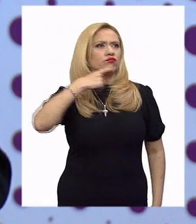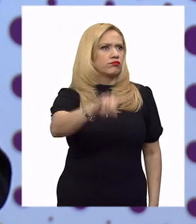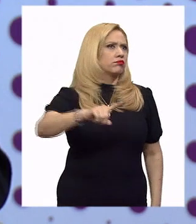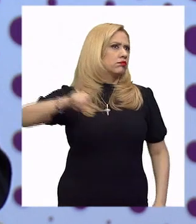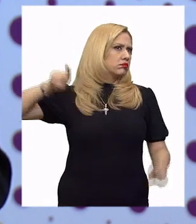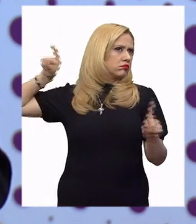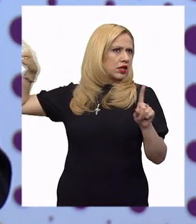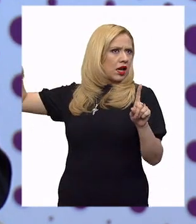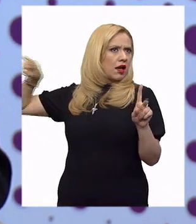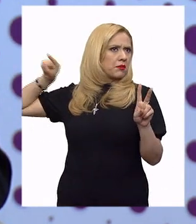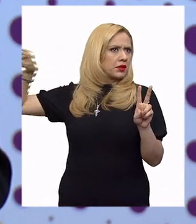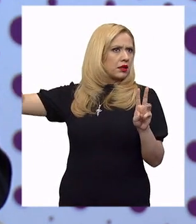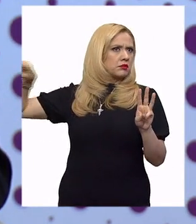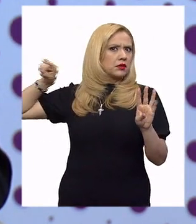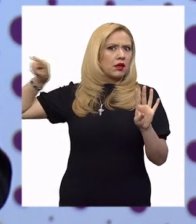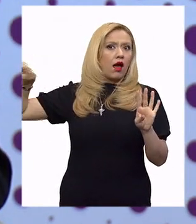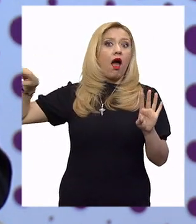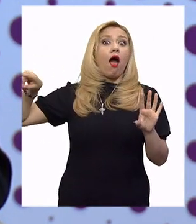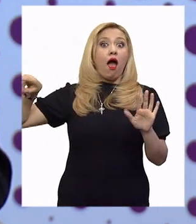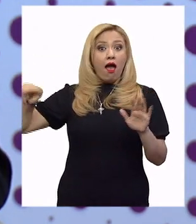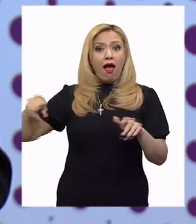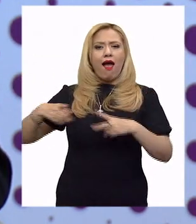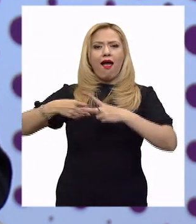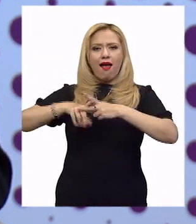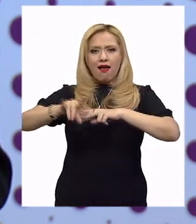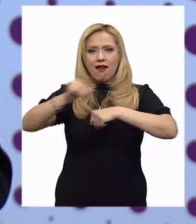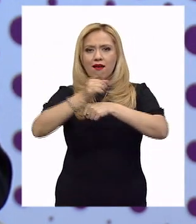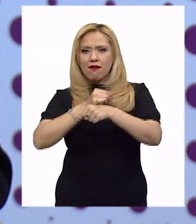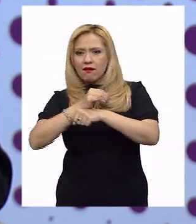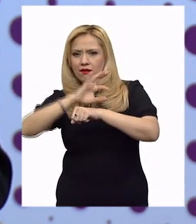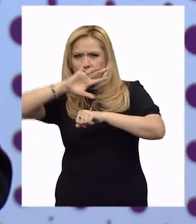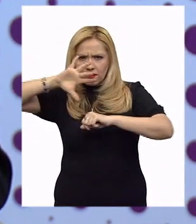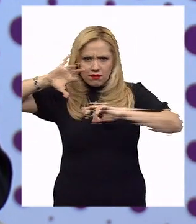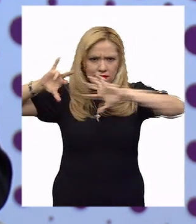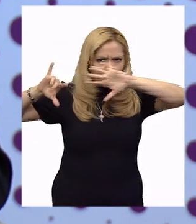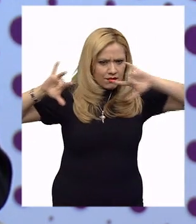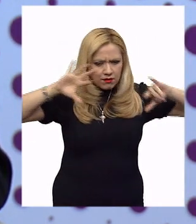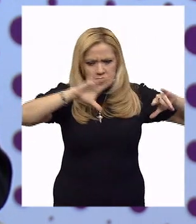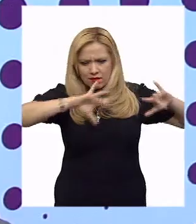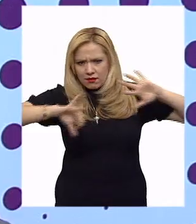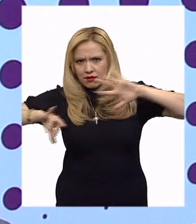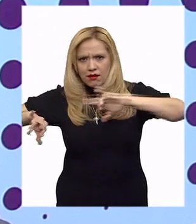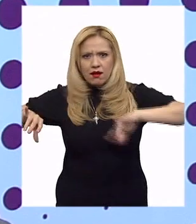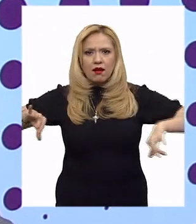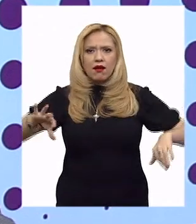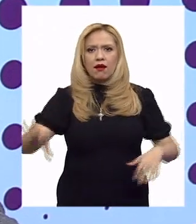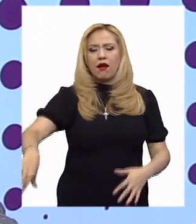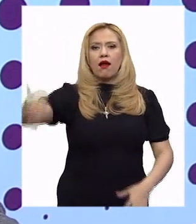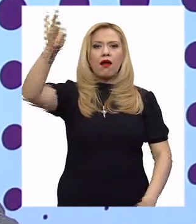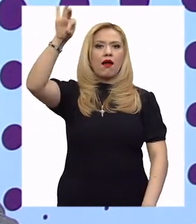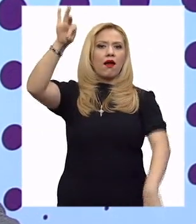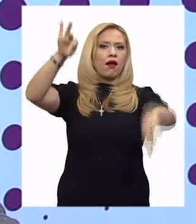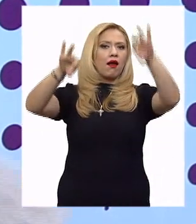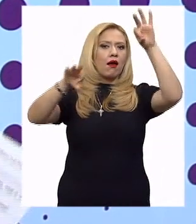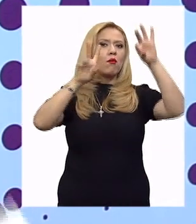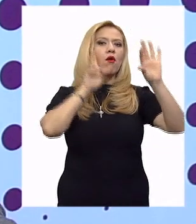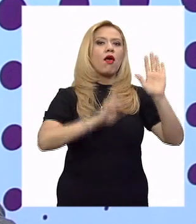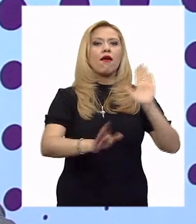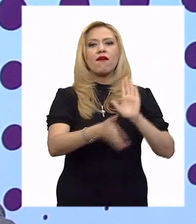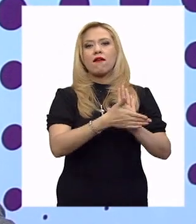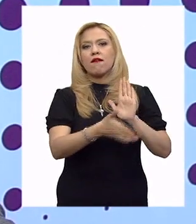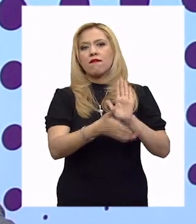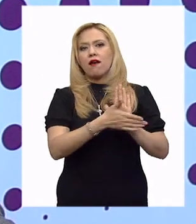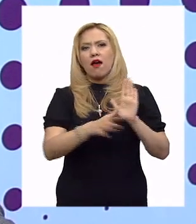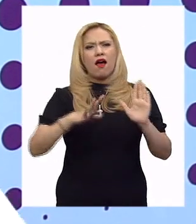y que inician los procesos de investigación juntando las pruebas correctas y los procedimientos adecuados. Entonces hay muchas